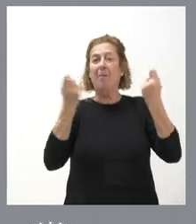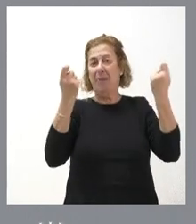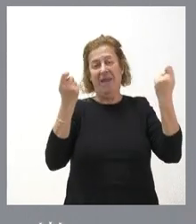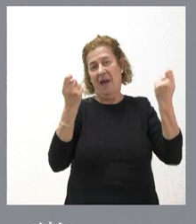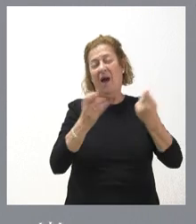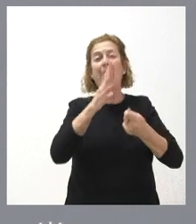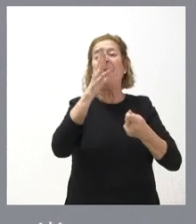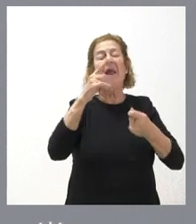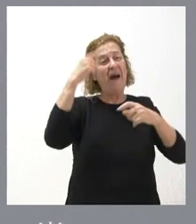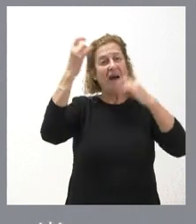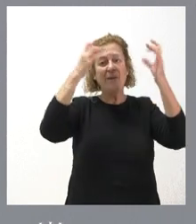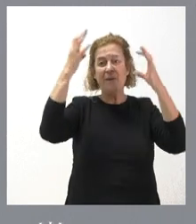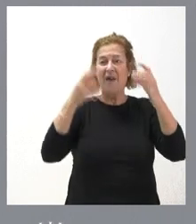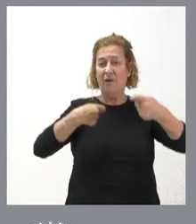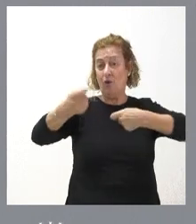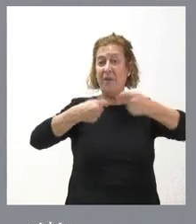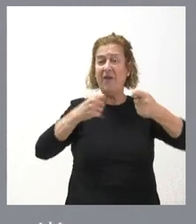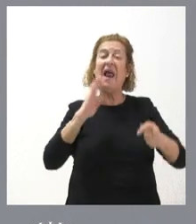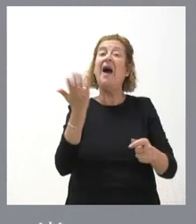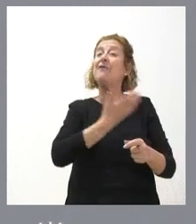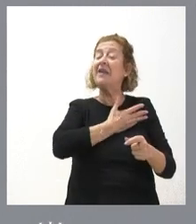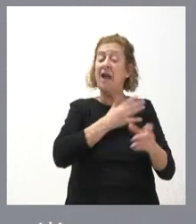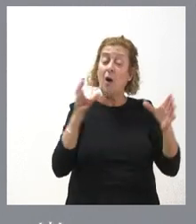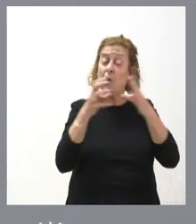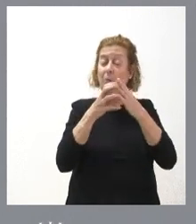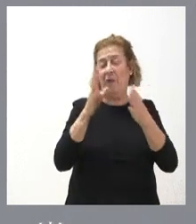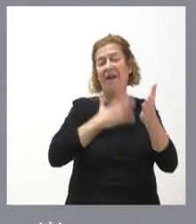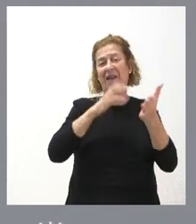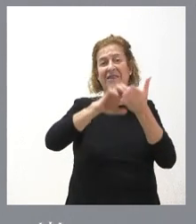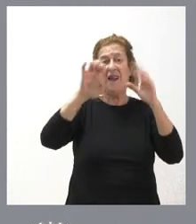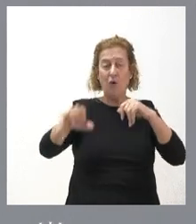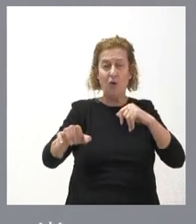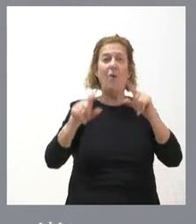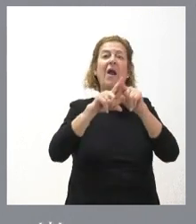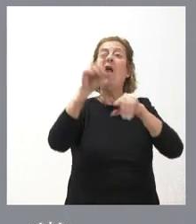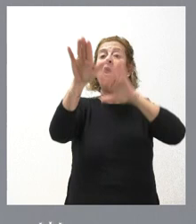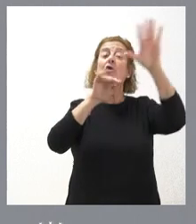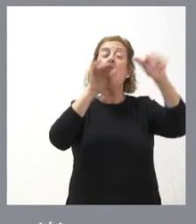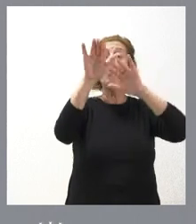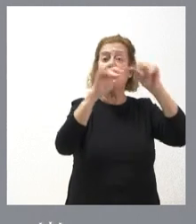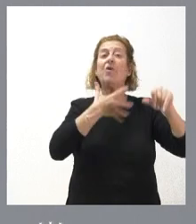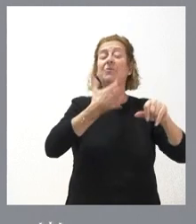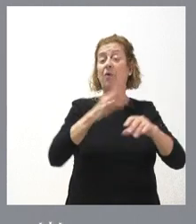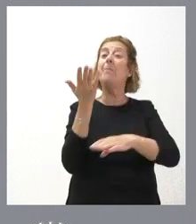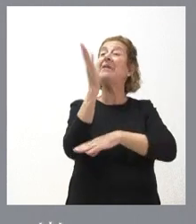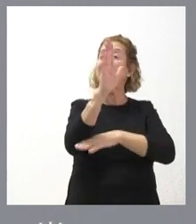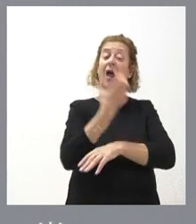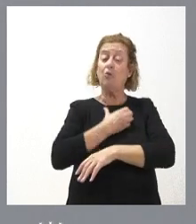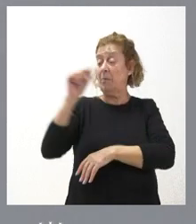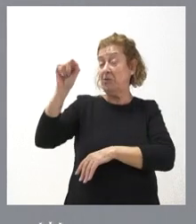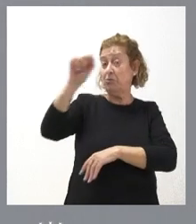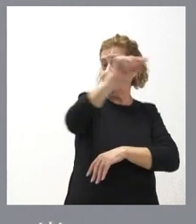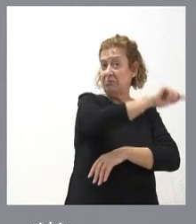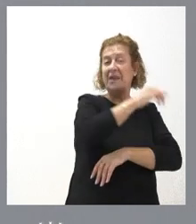de la actividad comercial que afecta al conjunto de Castilla y león una serie de convocatorias a las que también se pueden presentar los ayuntamientos y